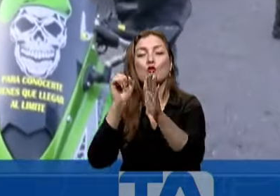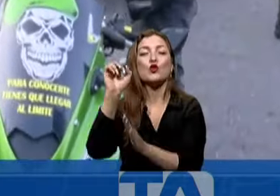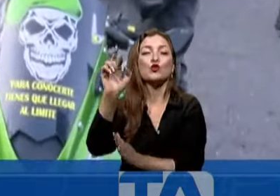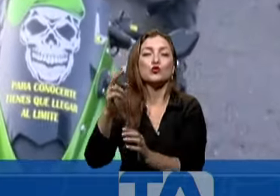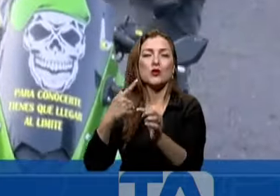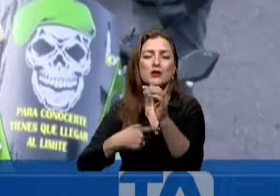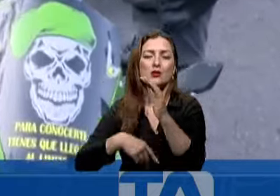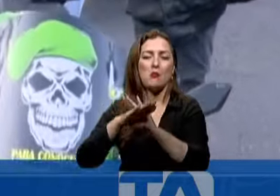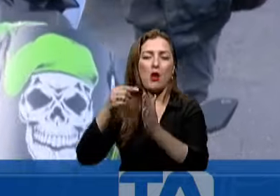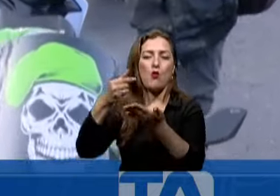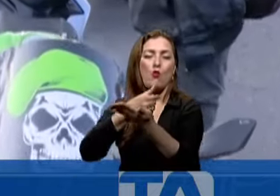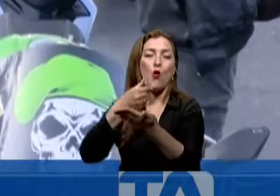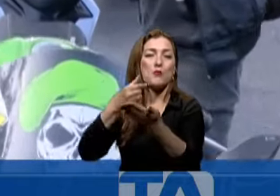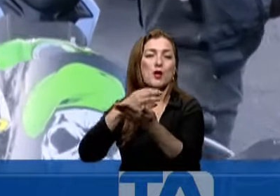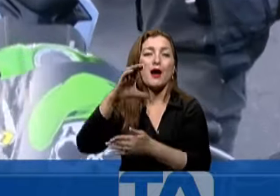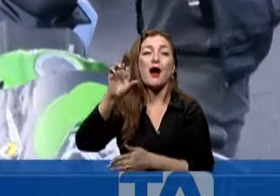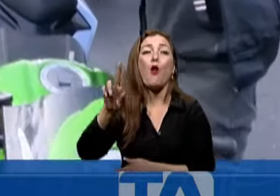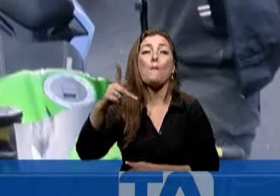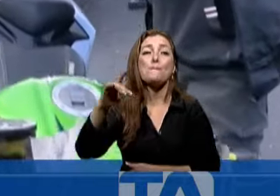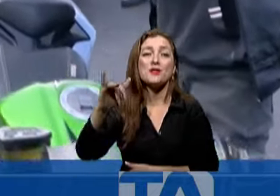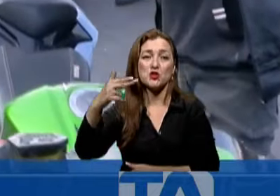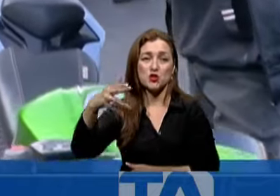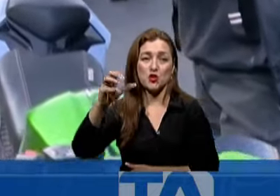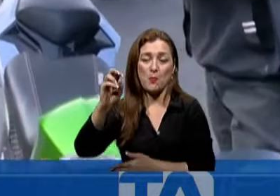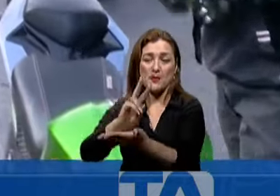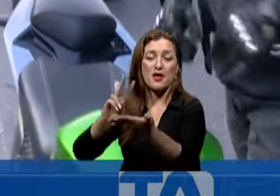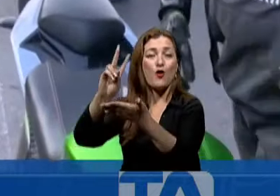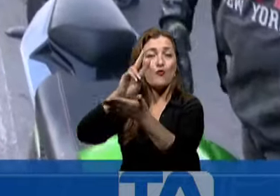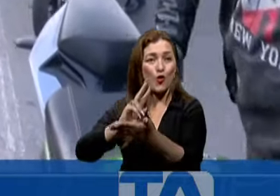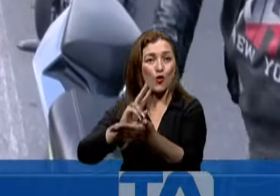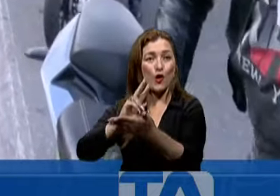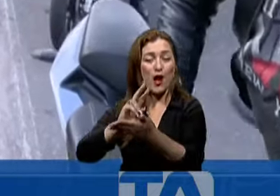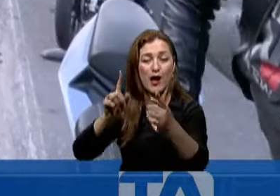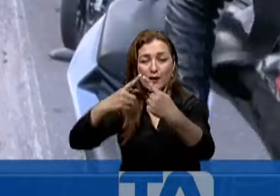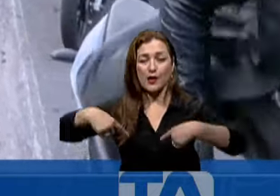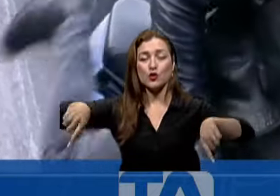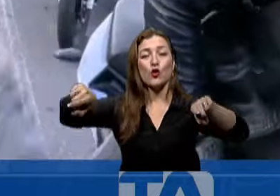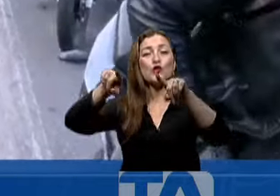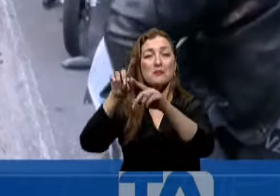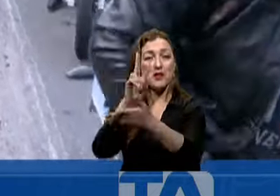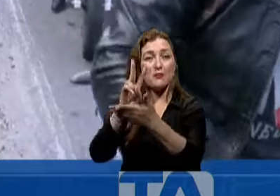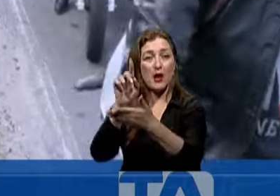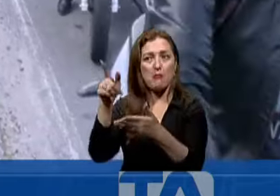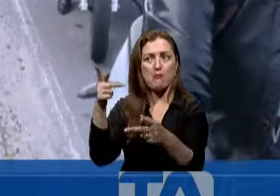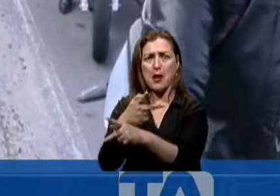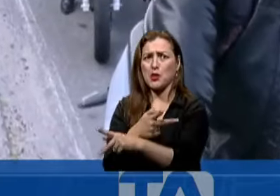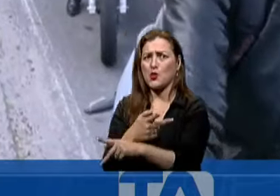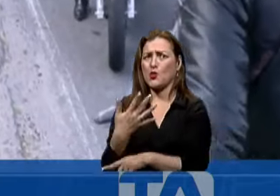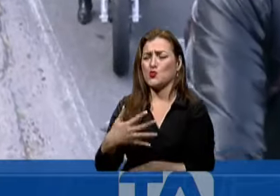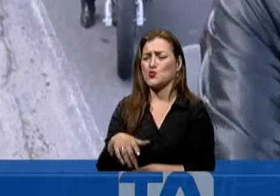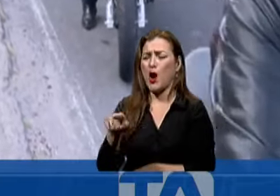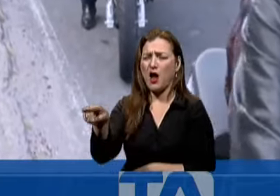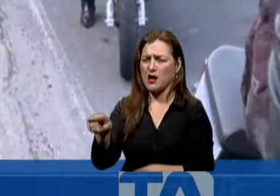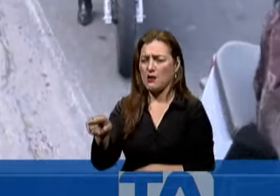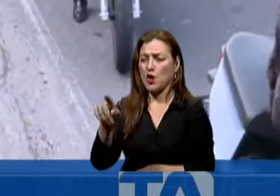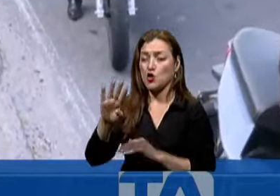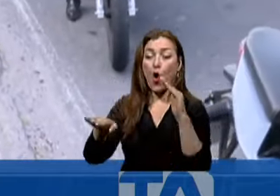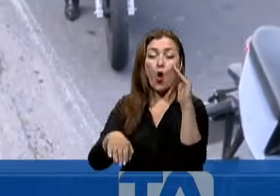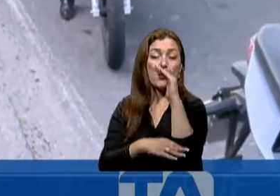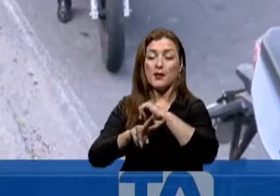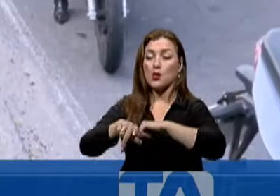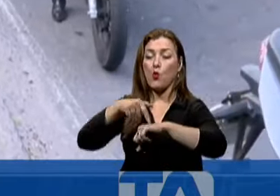la capital, Huamaní, Caupicho, lo que es la Villaflor, el Redondel, Santa María de la Villaflor. Son lugares muy peligrosos que las 24 horas